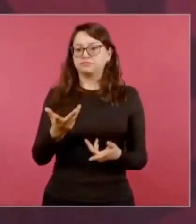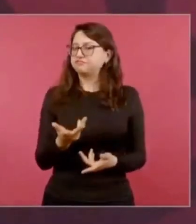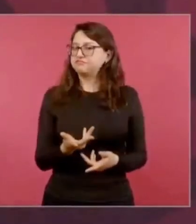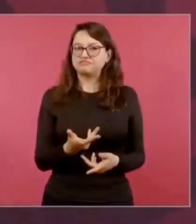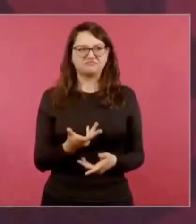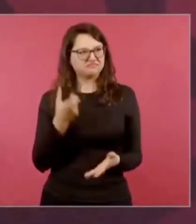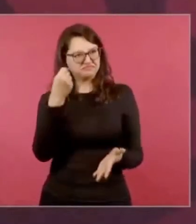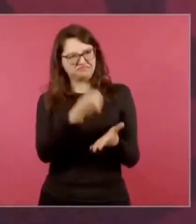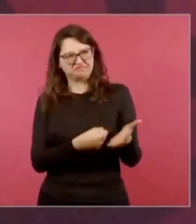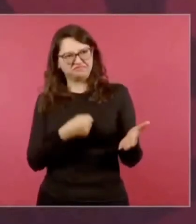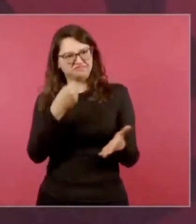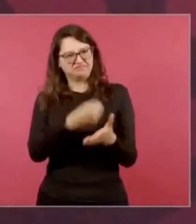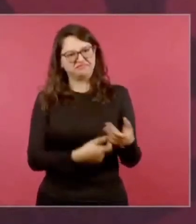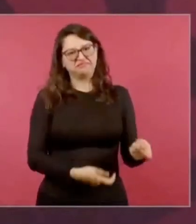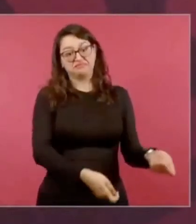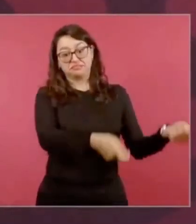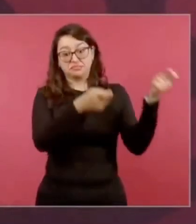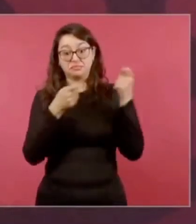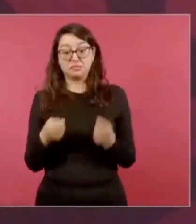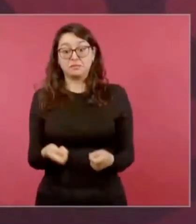como país desarrollarnos.